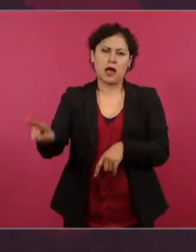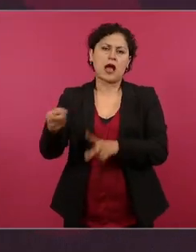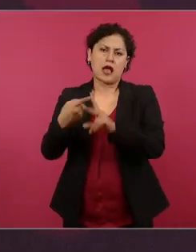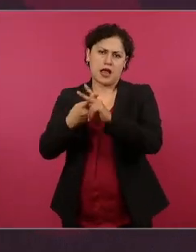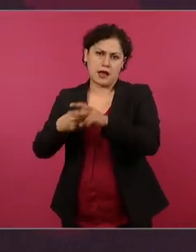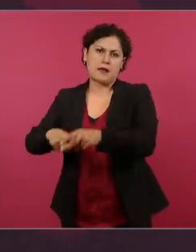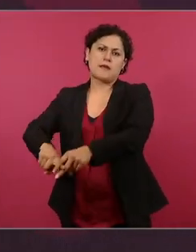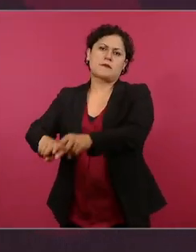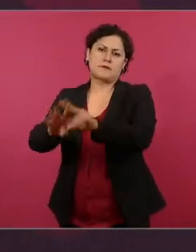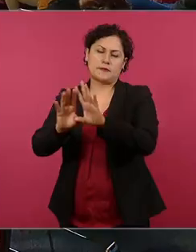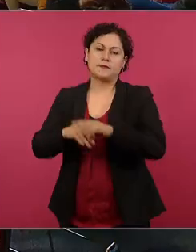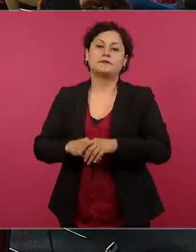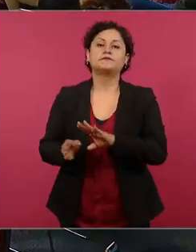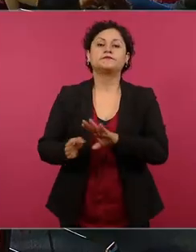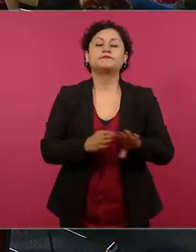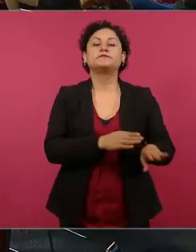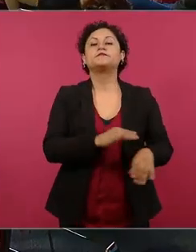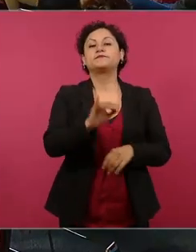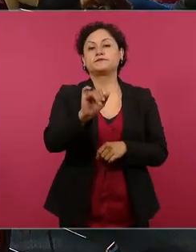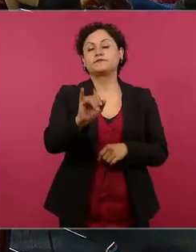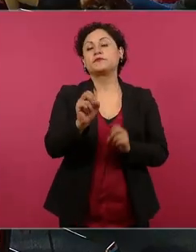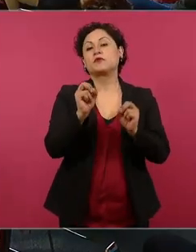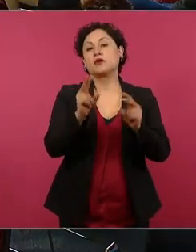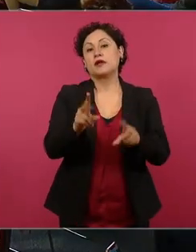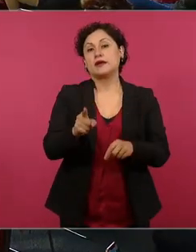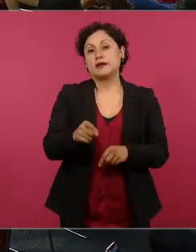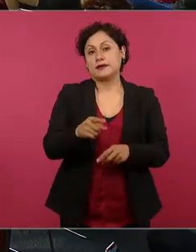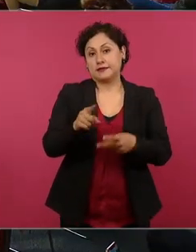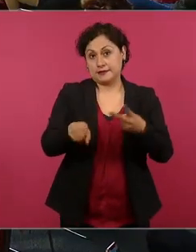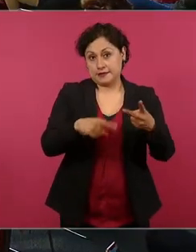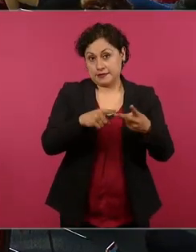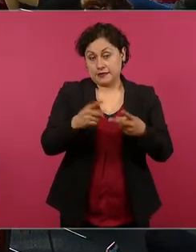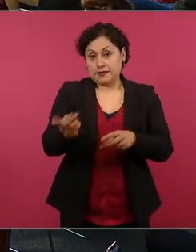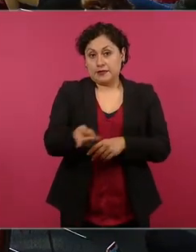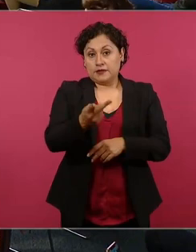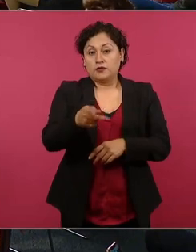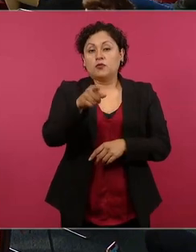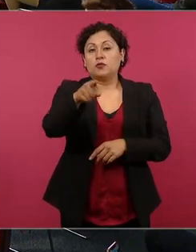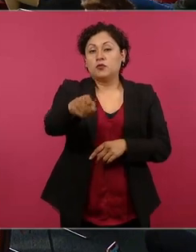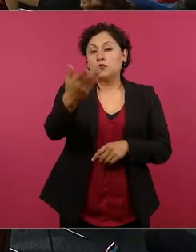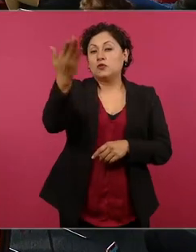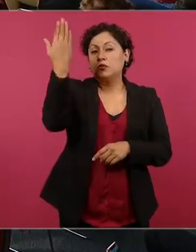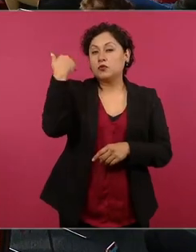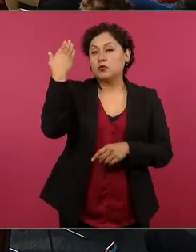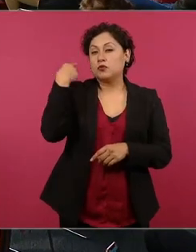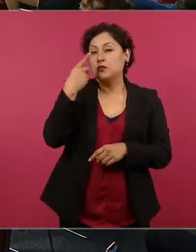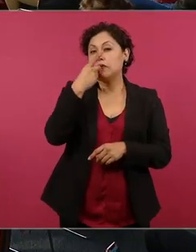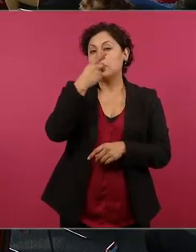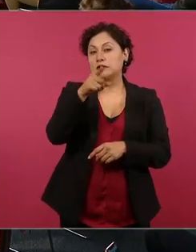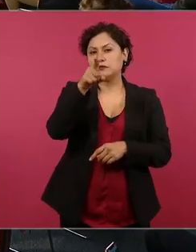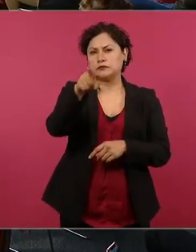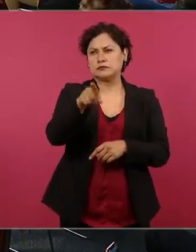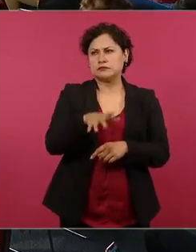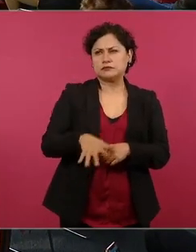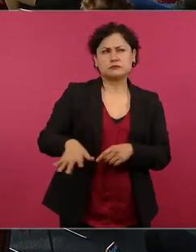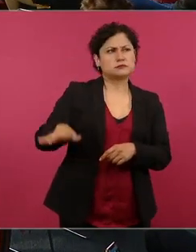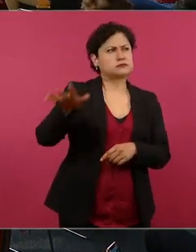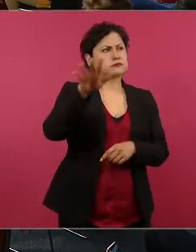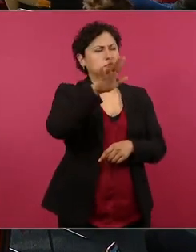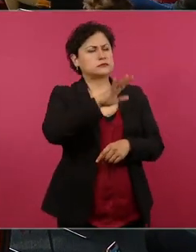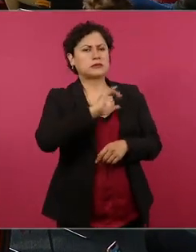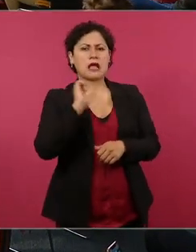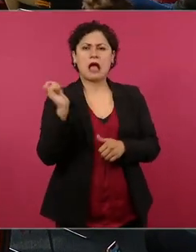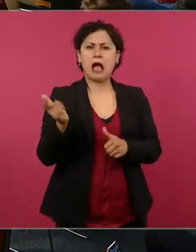eso. Presidente, como mi segunda pregunta, en días atrás usted dijo que algo estaba pasando, que cada día